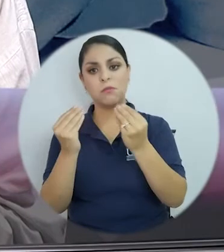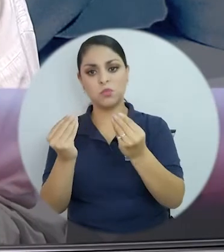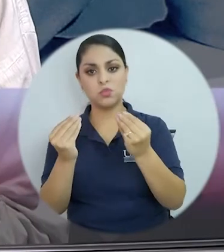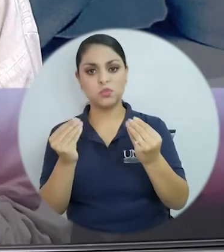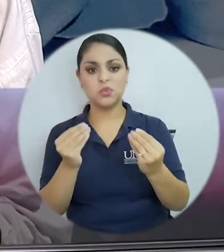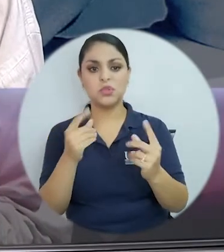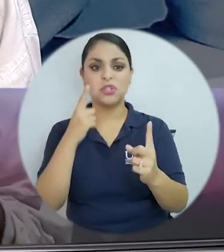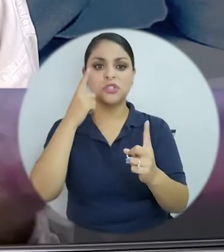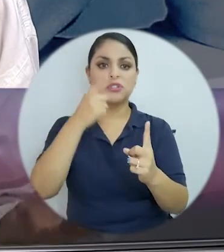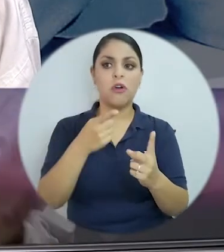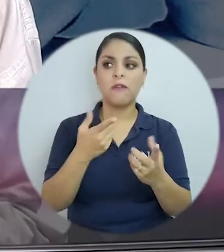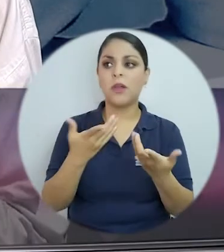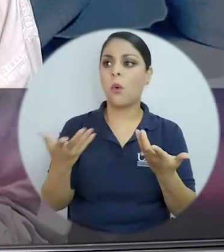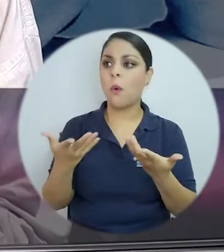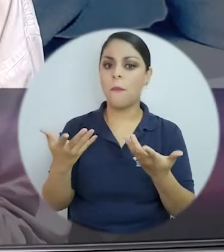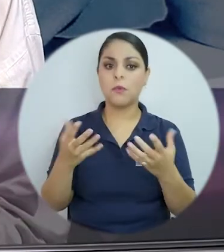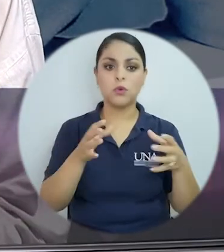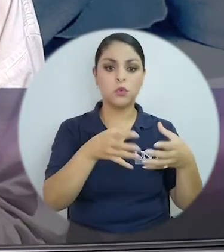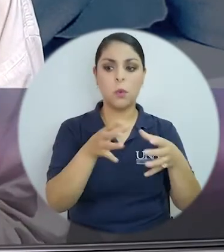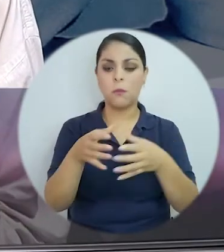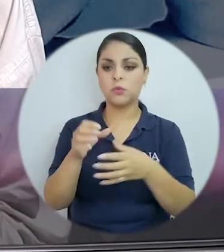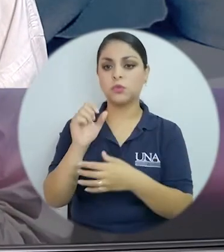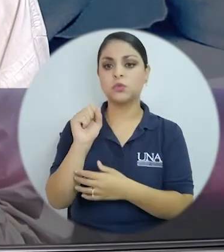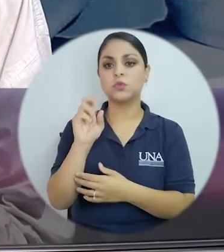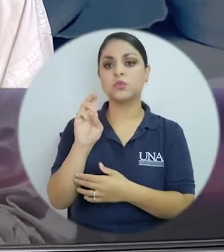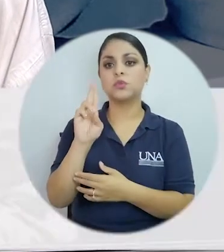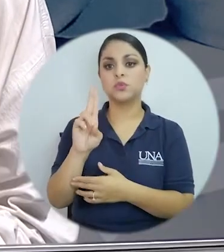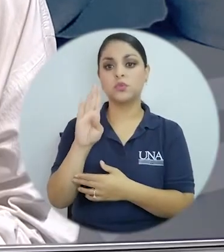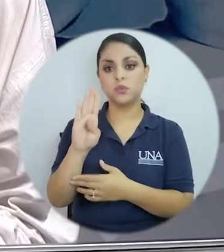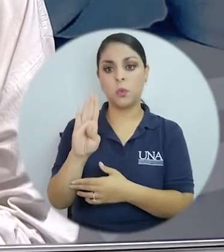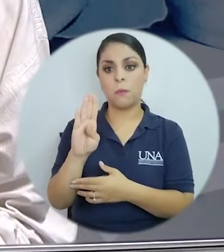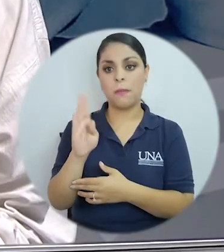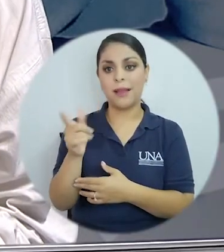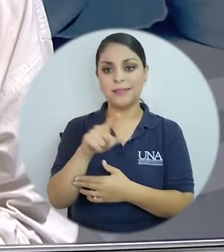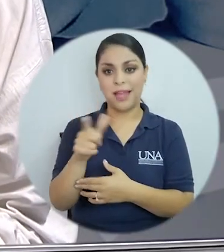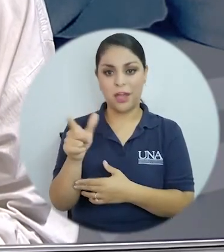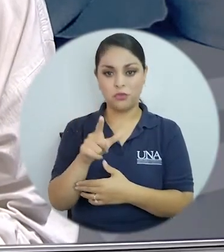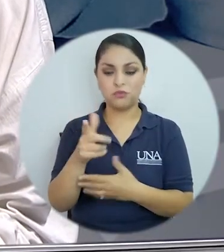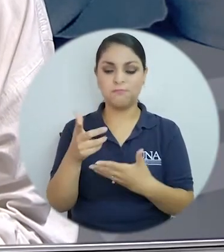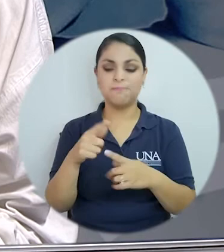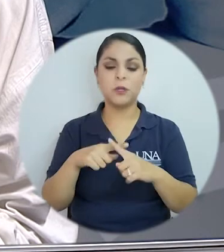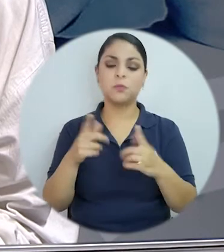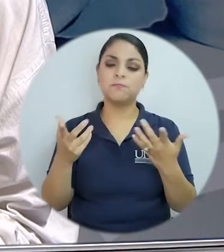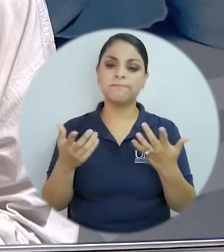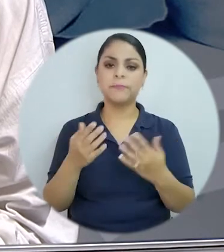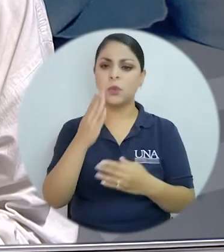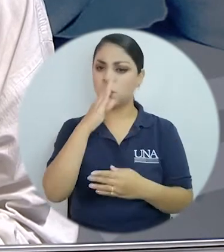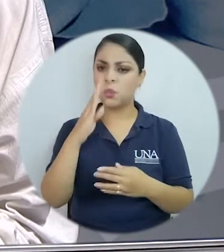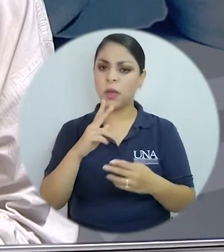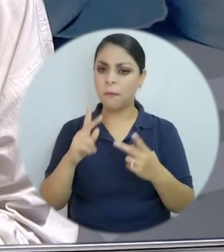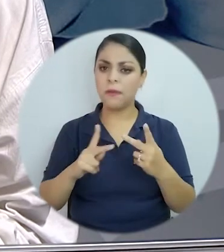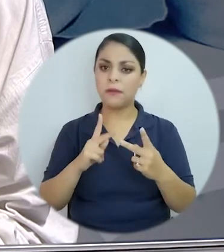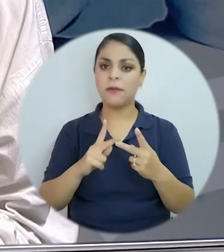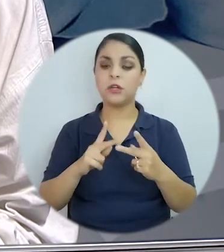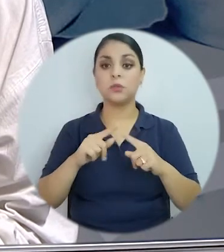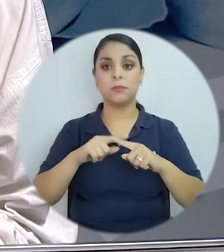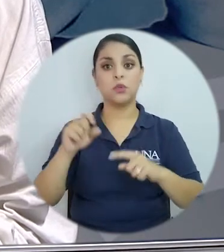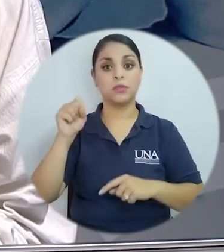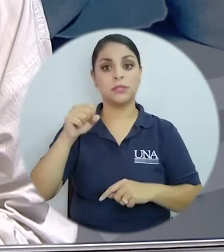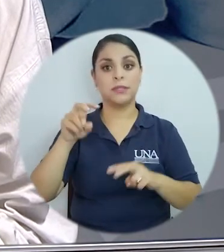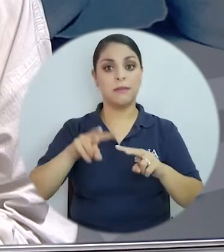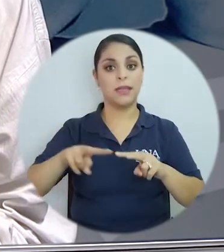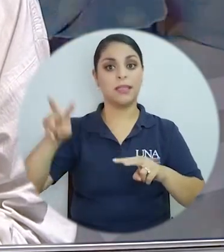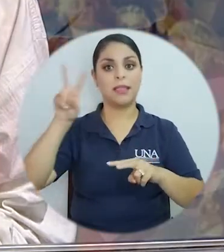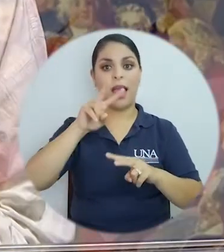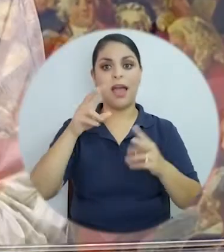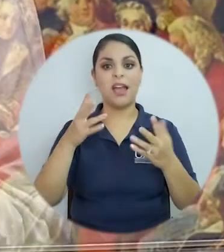tratamiento hacia los grupos subalternos, etcétera. Pero bien que mal, Nunca fue perfecto, pero sí tuvimos